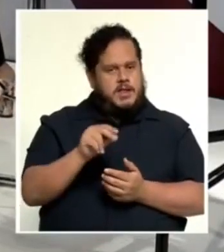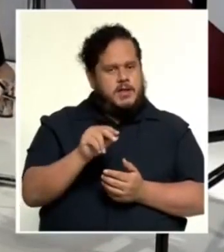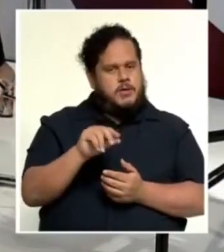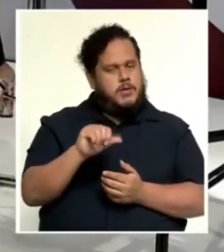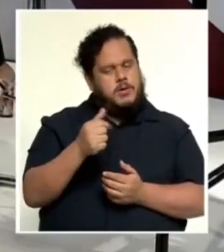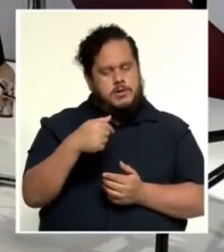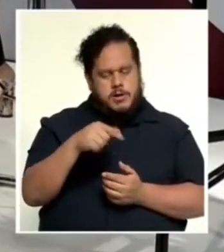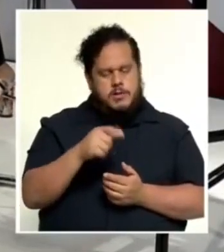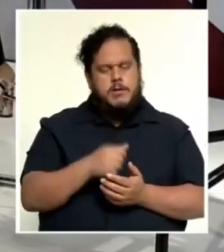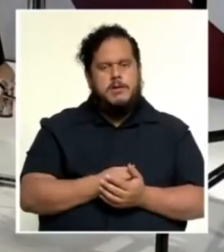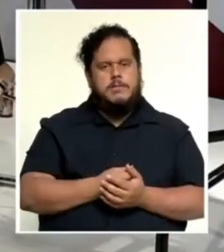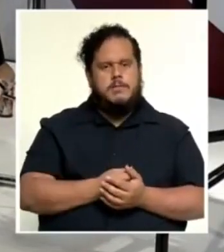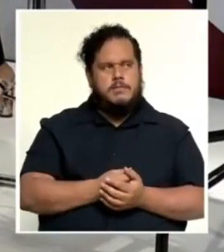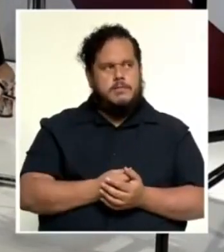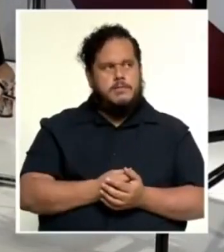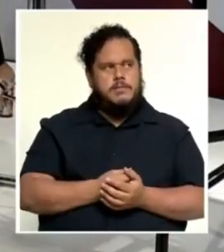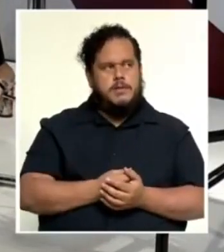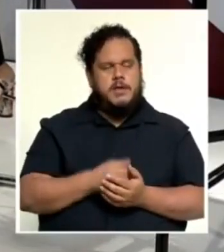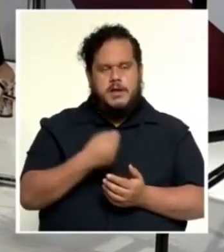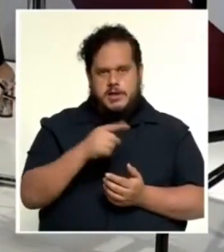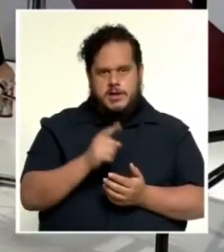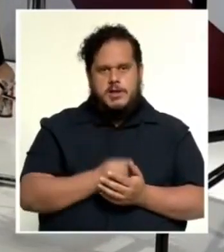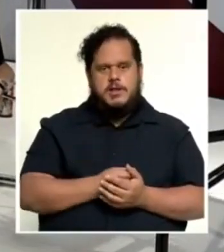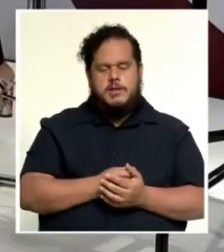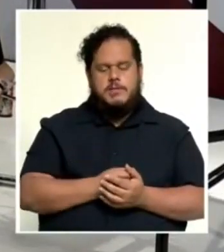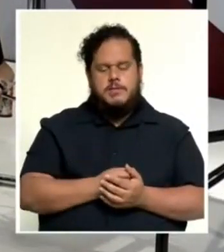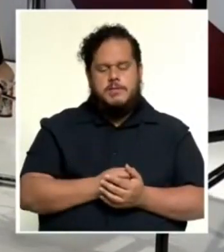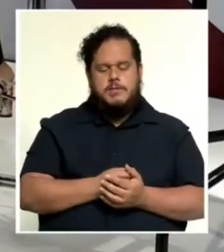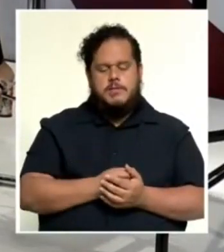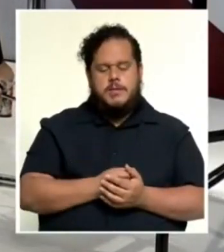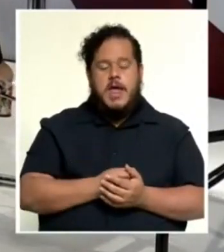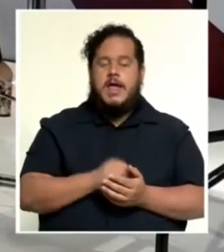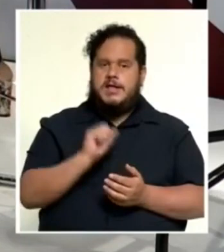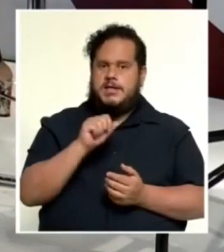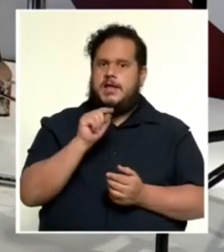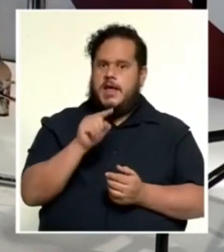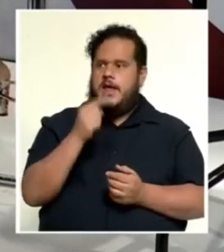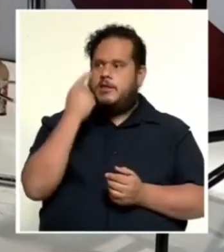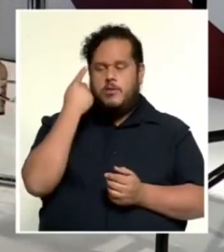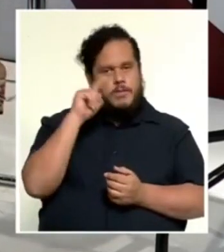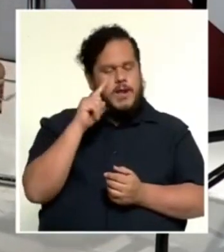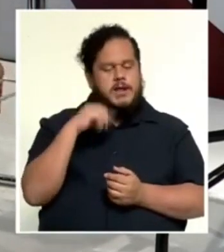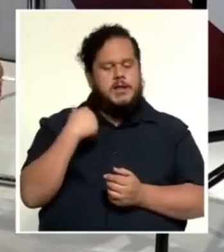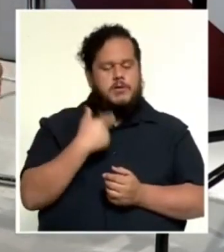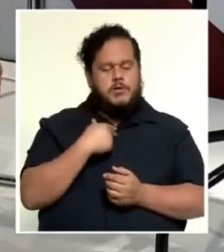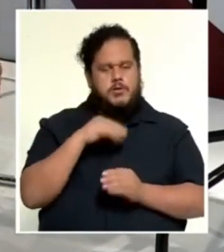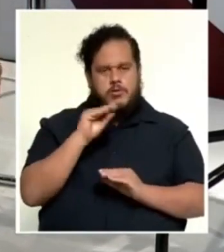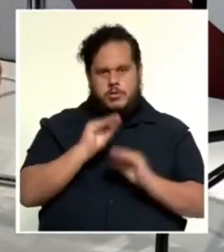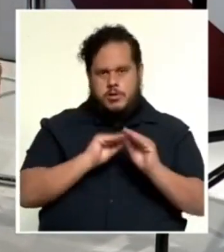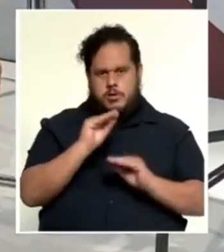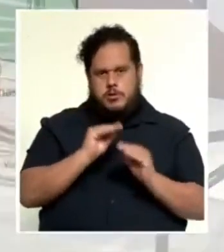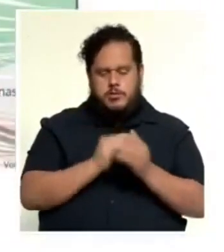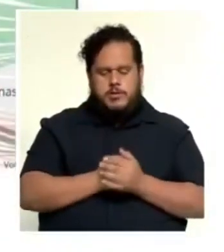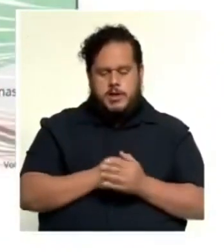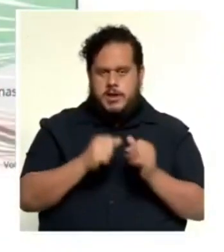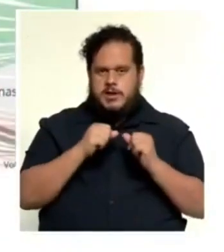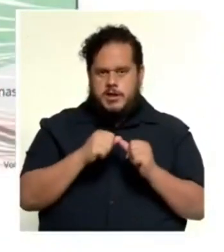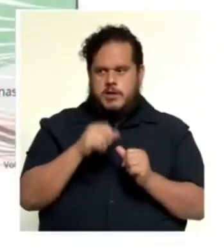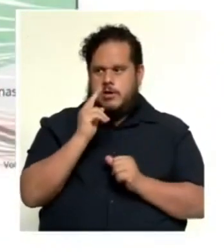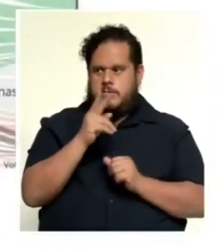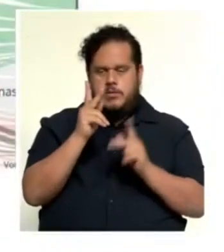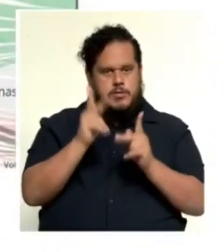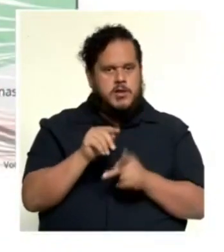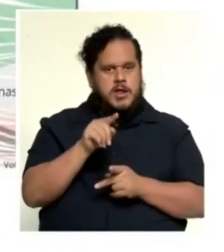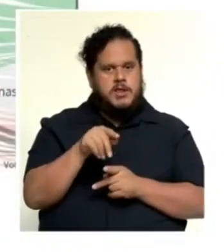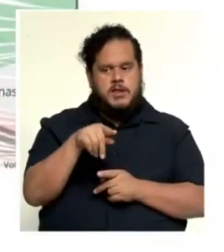que viene. El que viene. Ajá, el siguiente, gracias. Exacto. Sí, esto para que nos situemos. Nuevamente. Siguiendo las mismas personas,